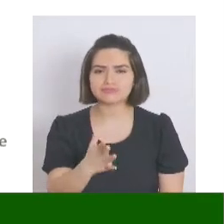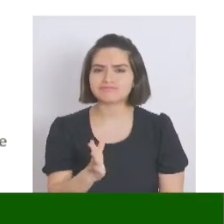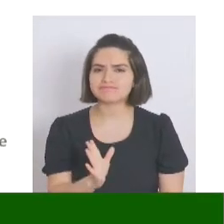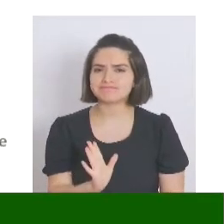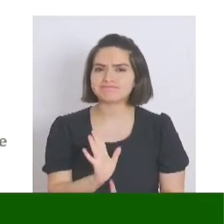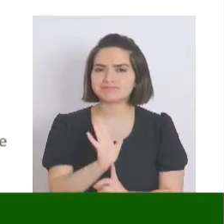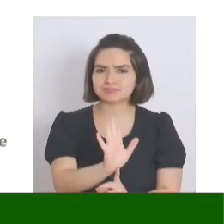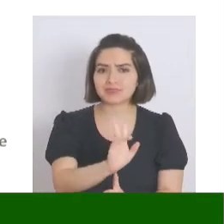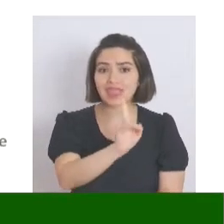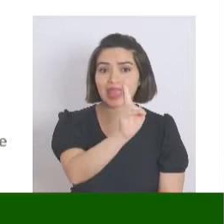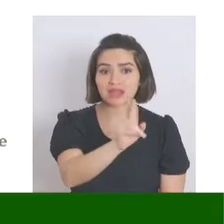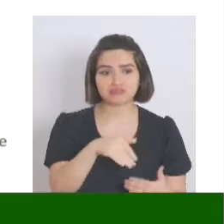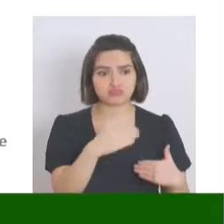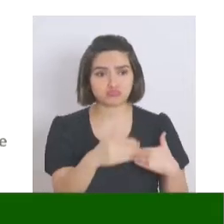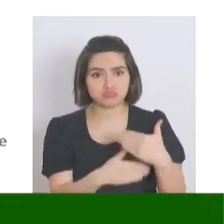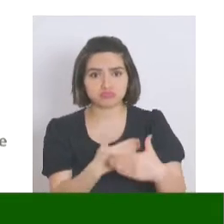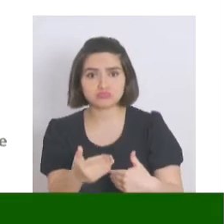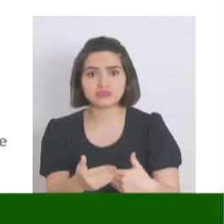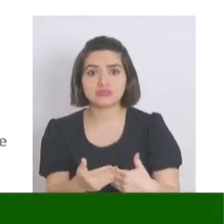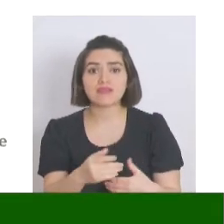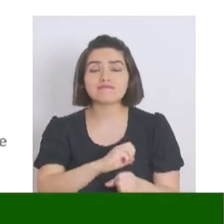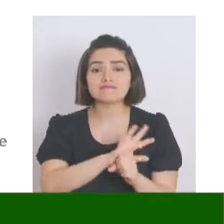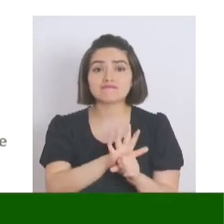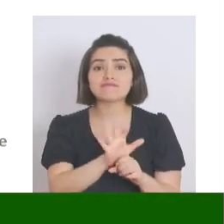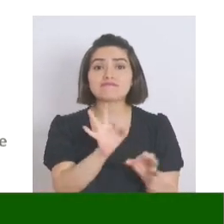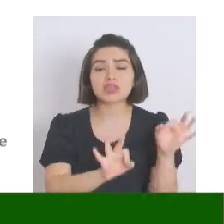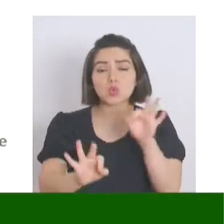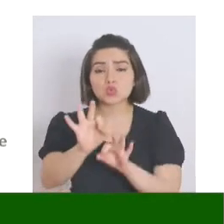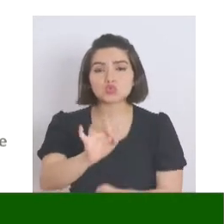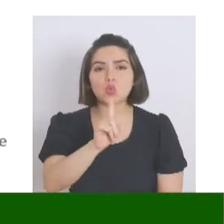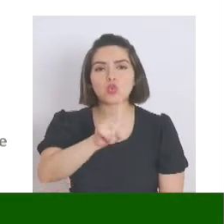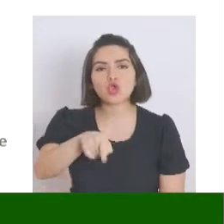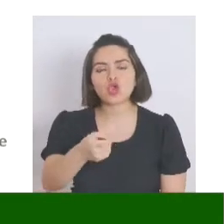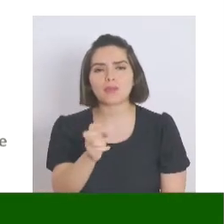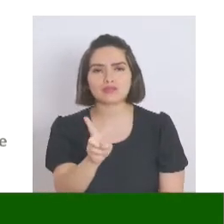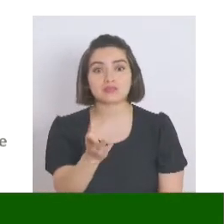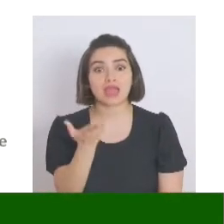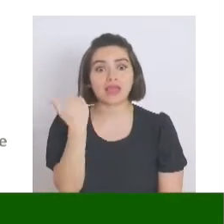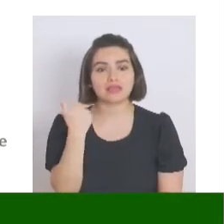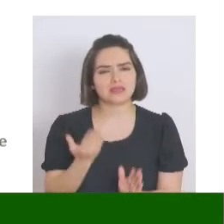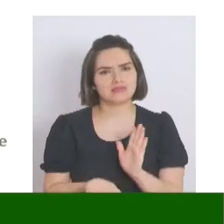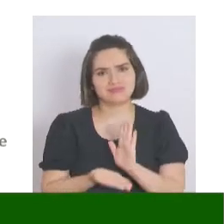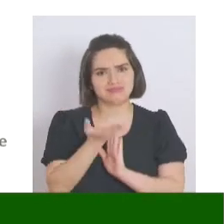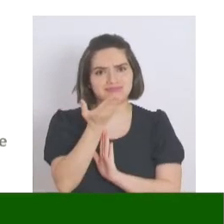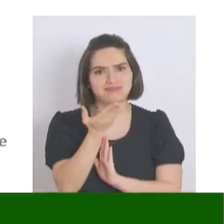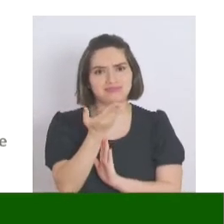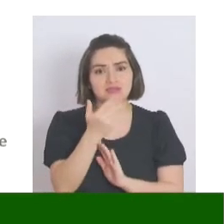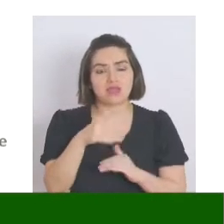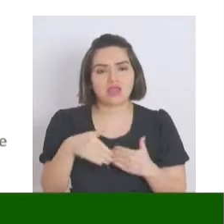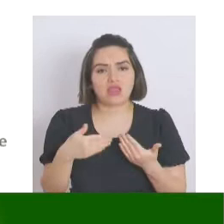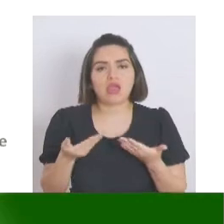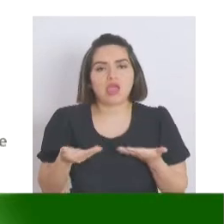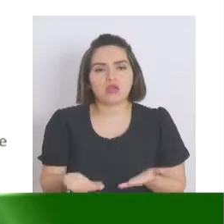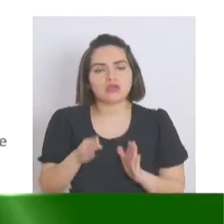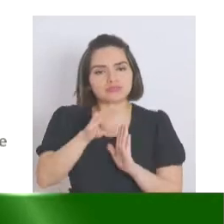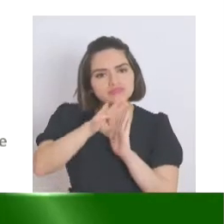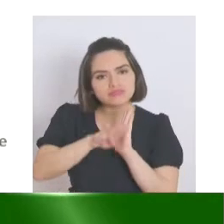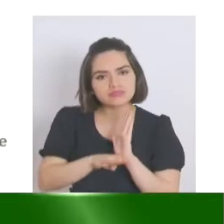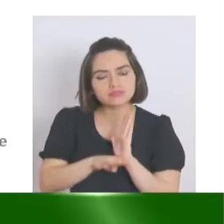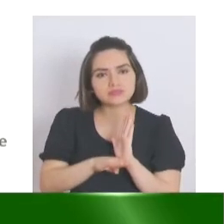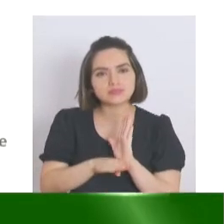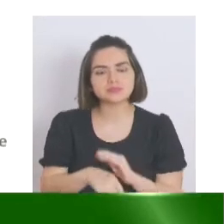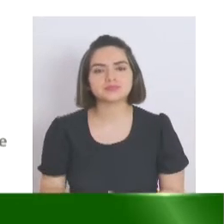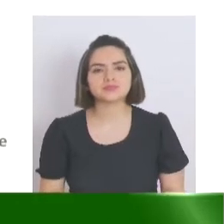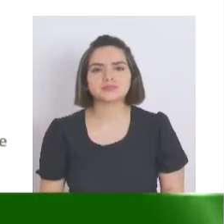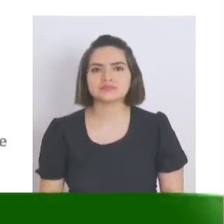de reproducción del virus fue 1.2, fue muchísimo más alto que lo que estamos viendo hoy día. No quiero